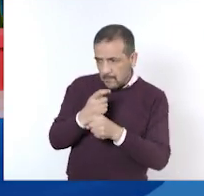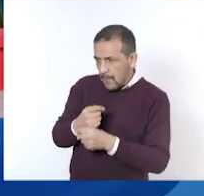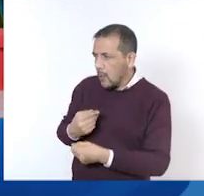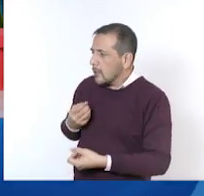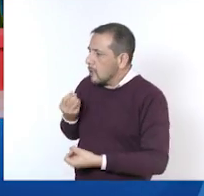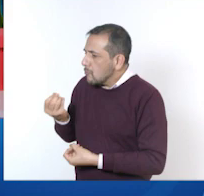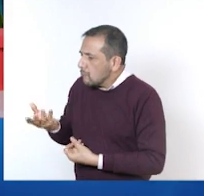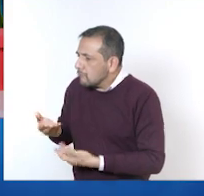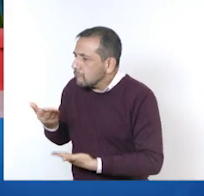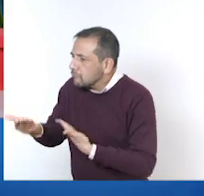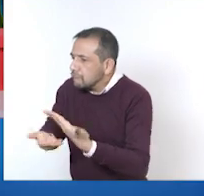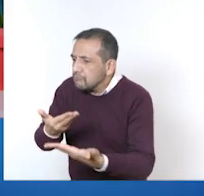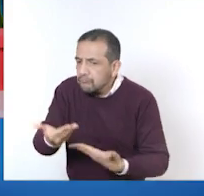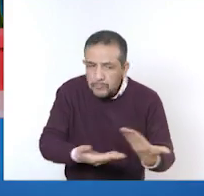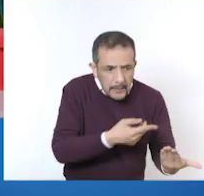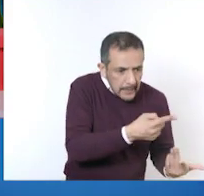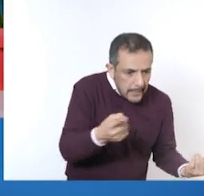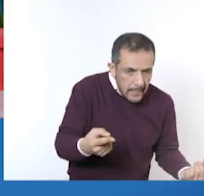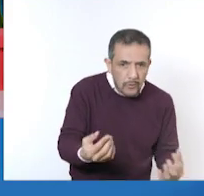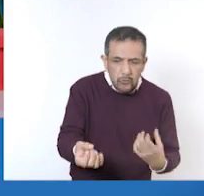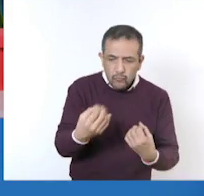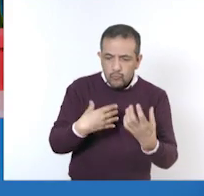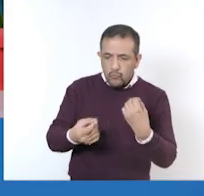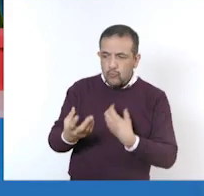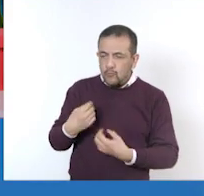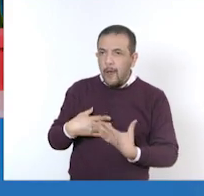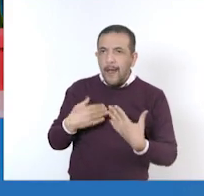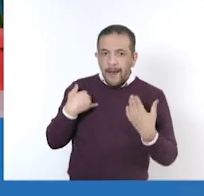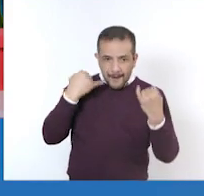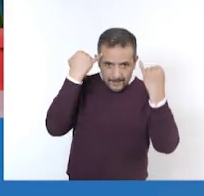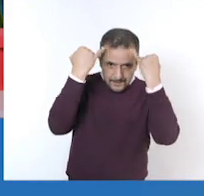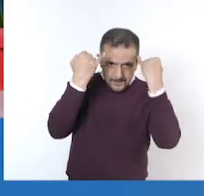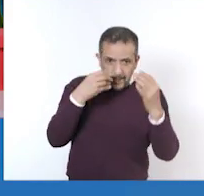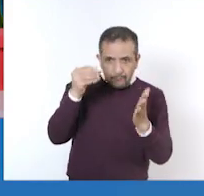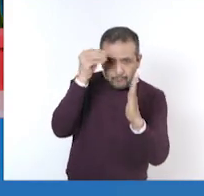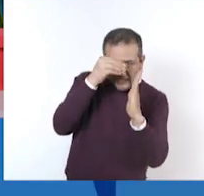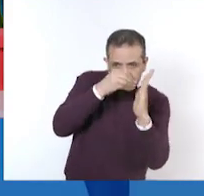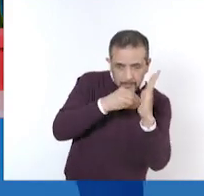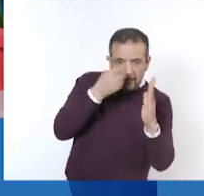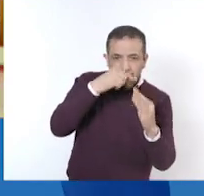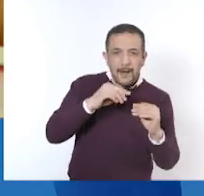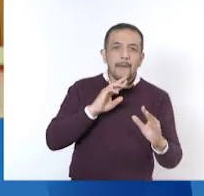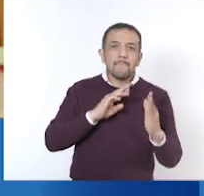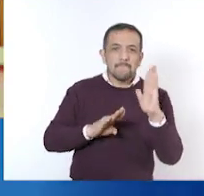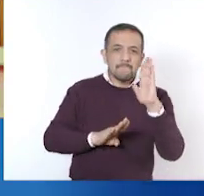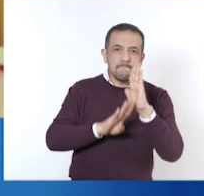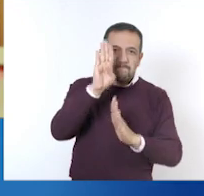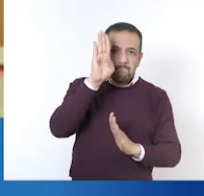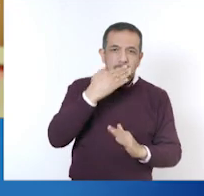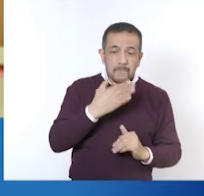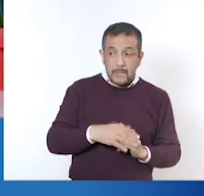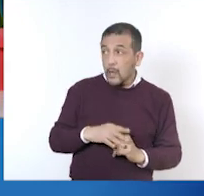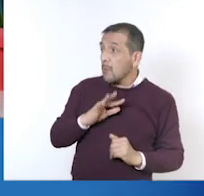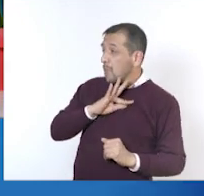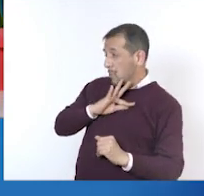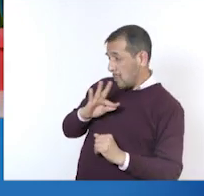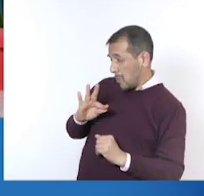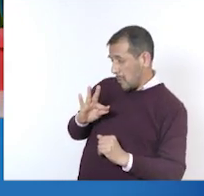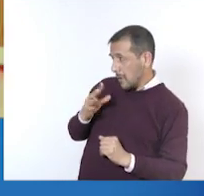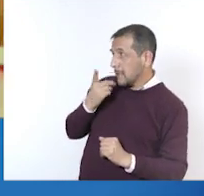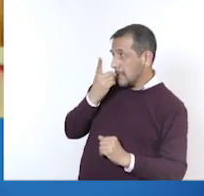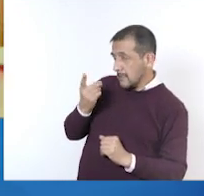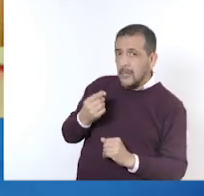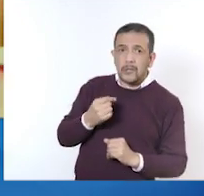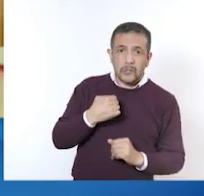y pedir opiniones. Todo esto es paso a paso. Y para eso son las misiones. ¿Puedo decir algo? Claro,